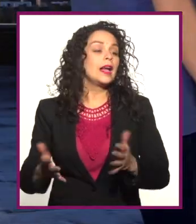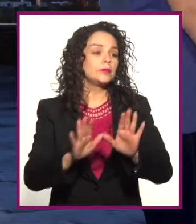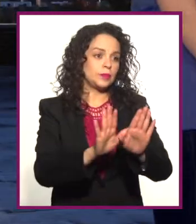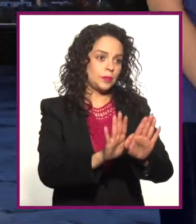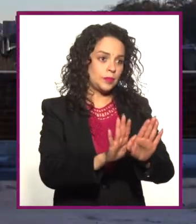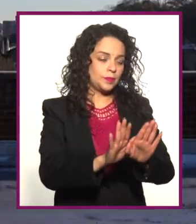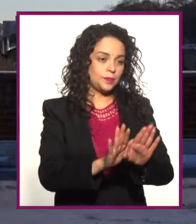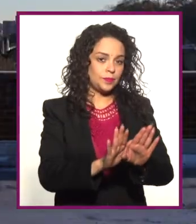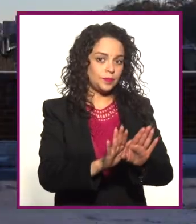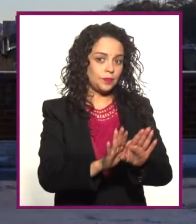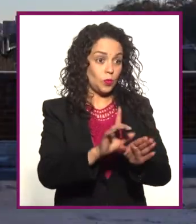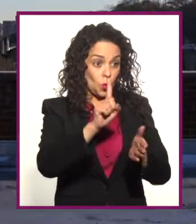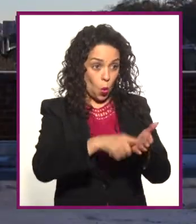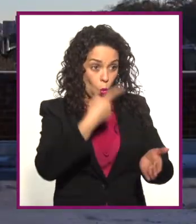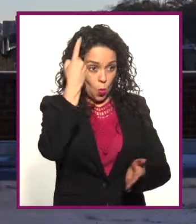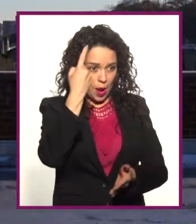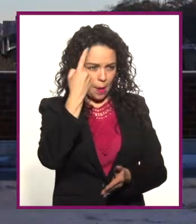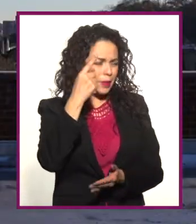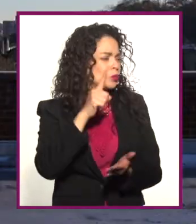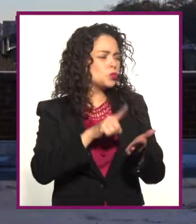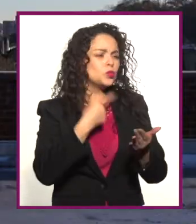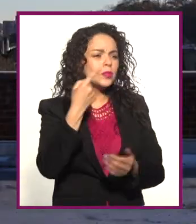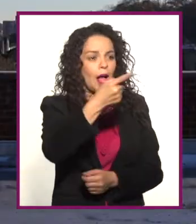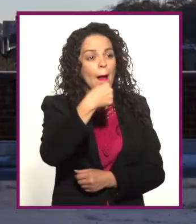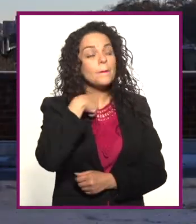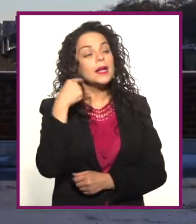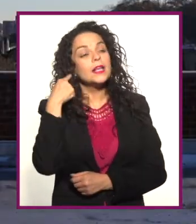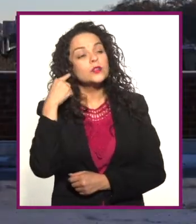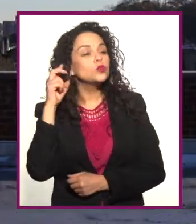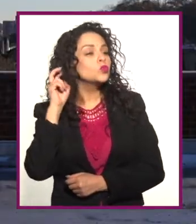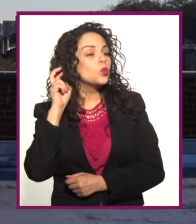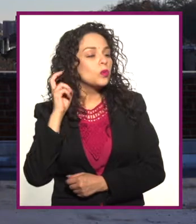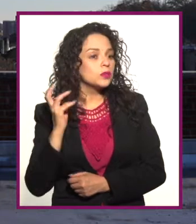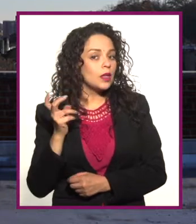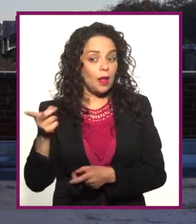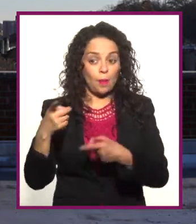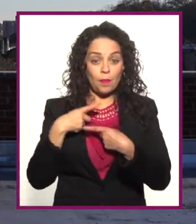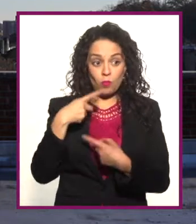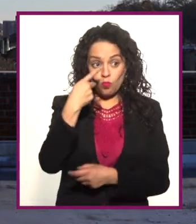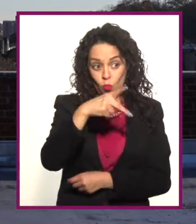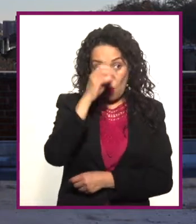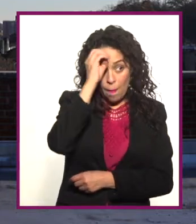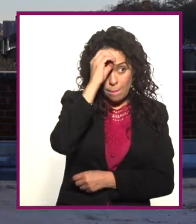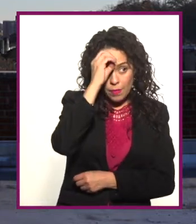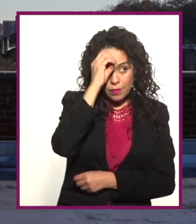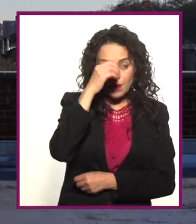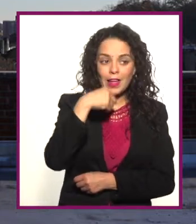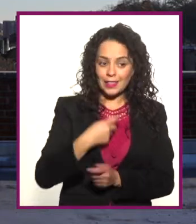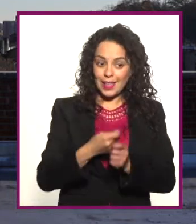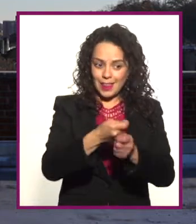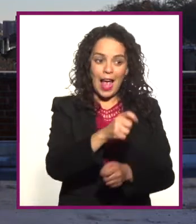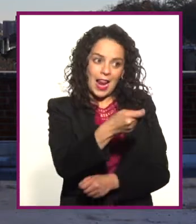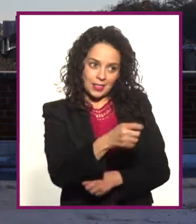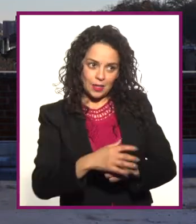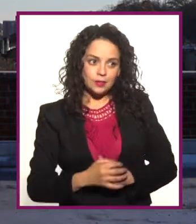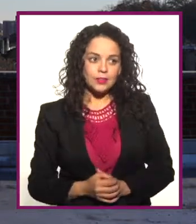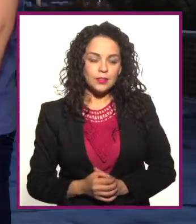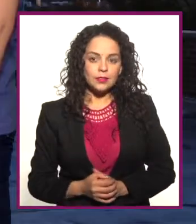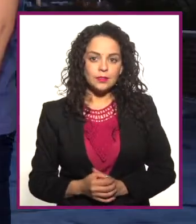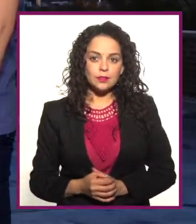Es más, si me escuchas una vez, solo una vez, y me das tu opinión, te doy mis llaves.